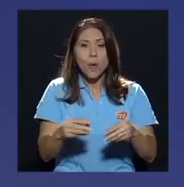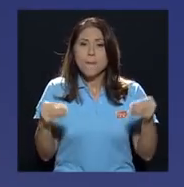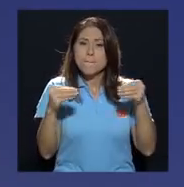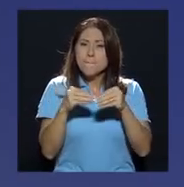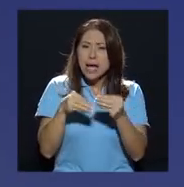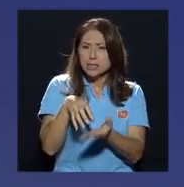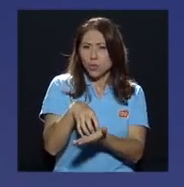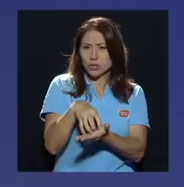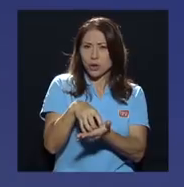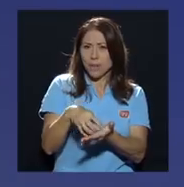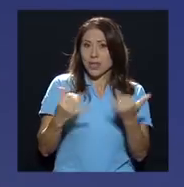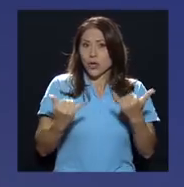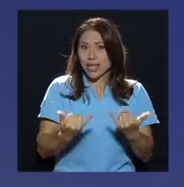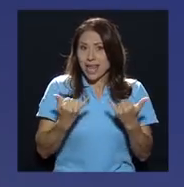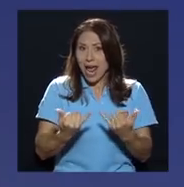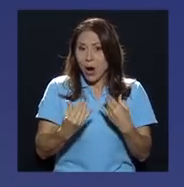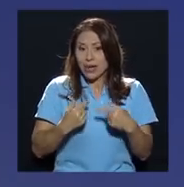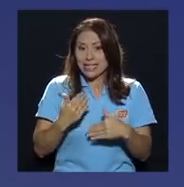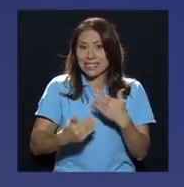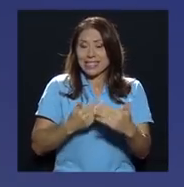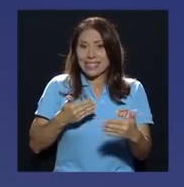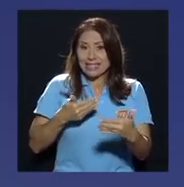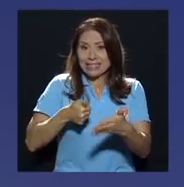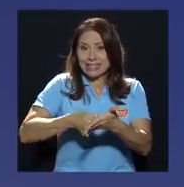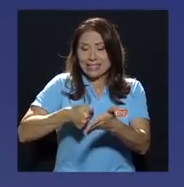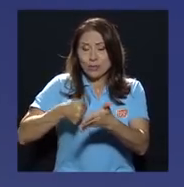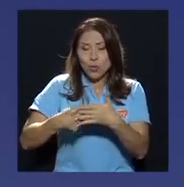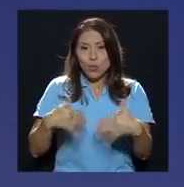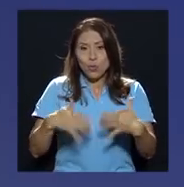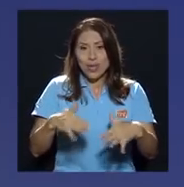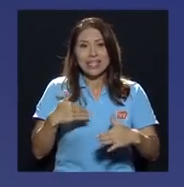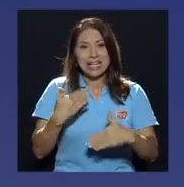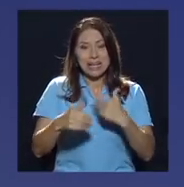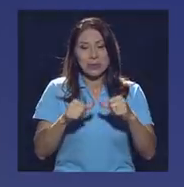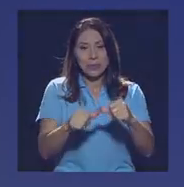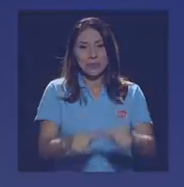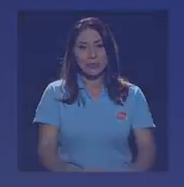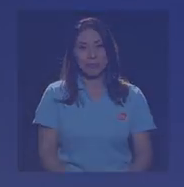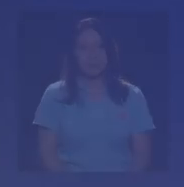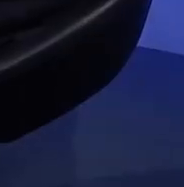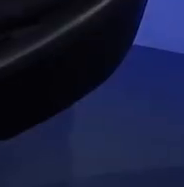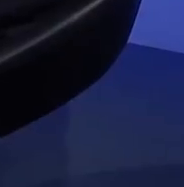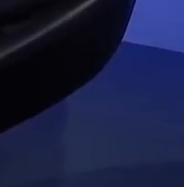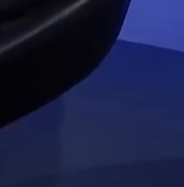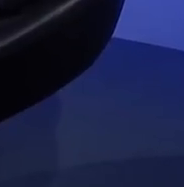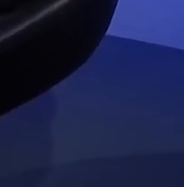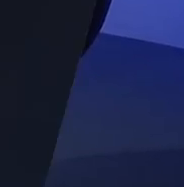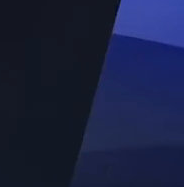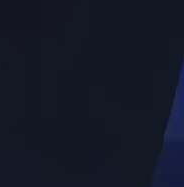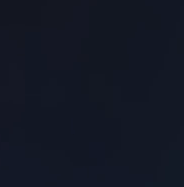de más cuestionamiento y que está en la vida electoral ardiendo ya casi volvemos